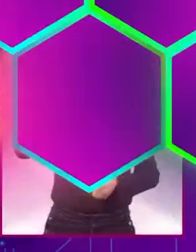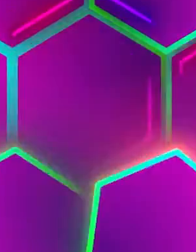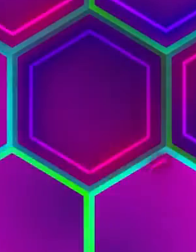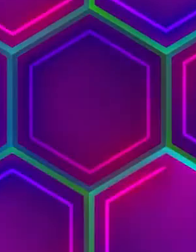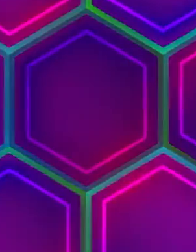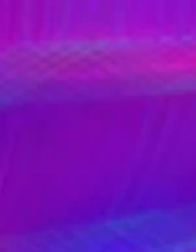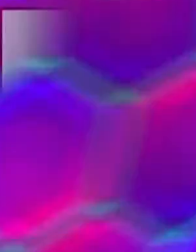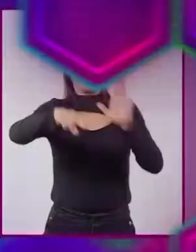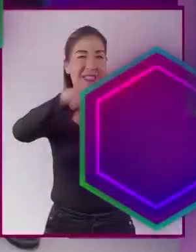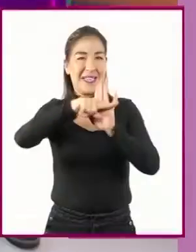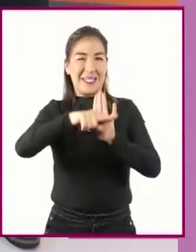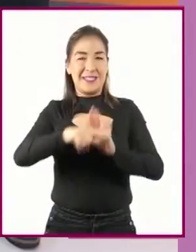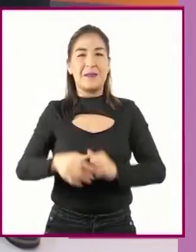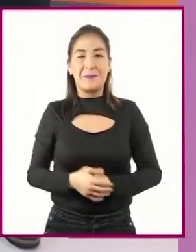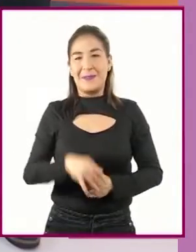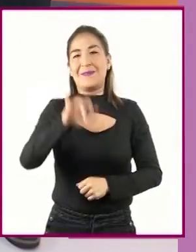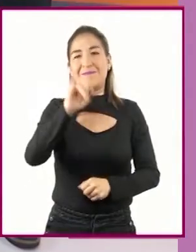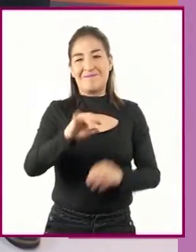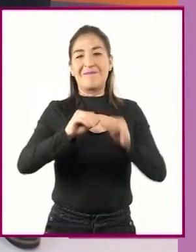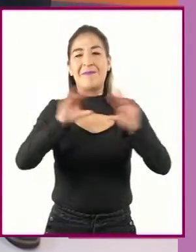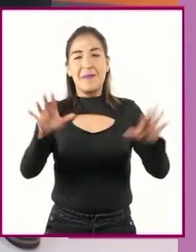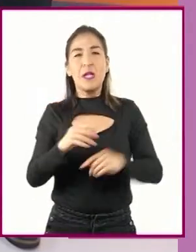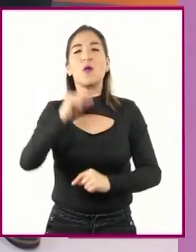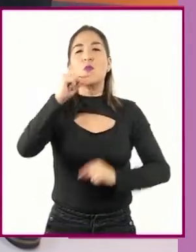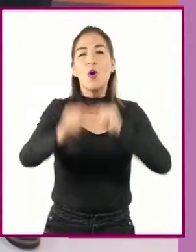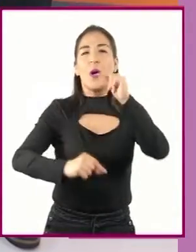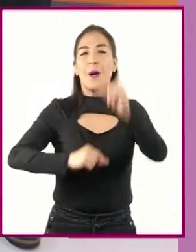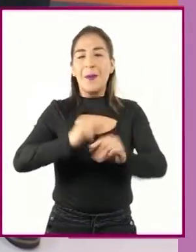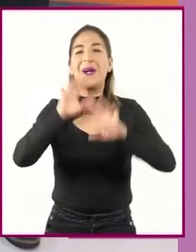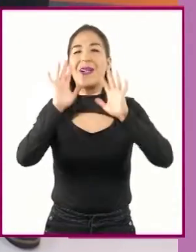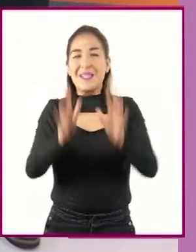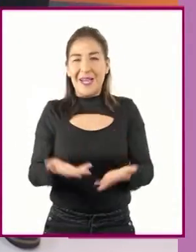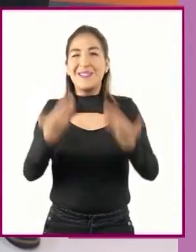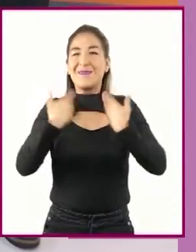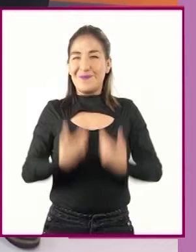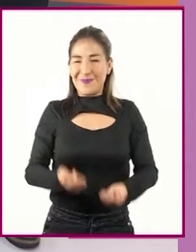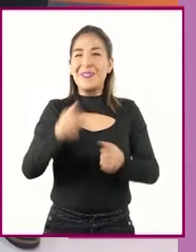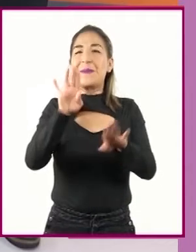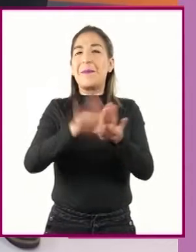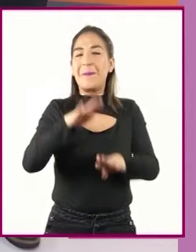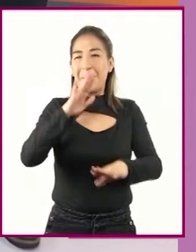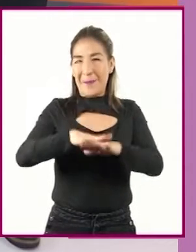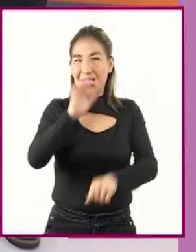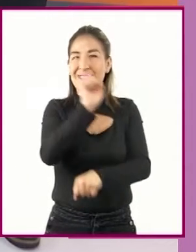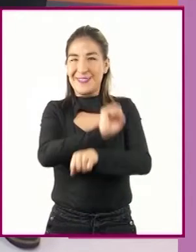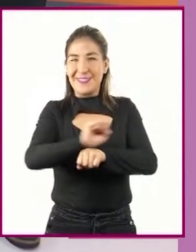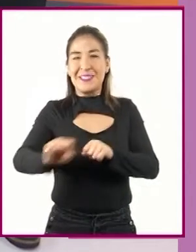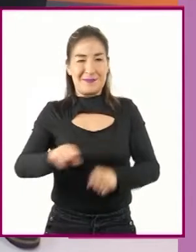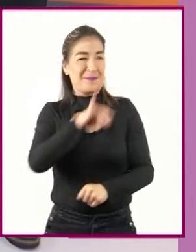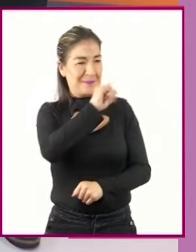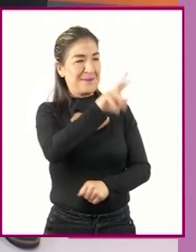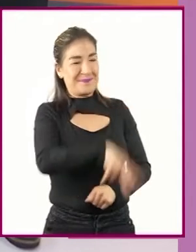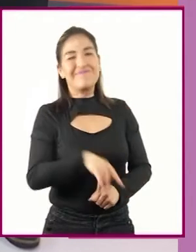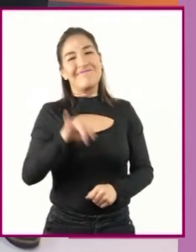96 negativo. Claro, poco a poco se nos va haciendo más sencillo, ¿cierto? Así